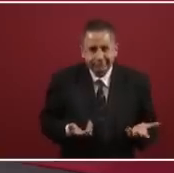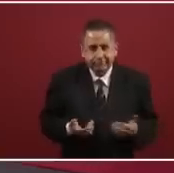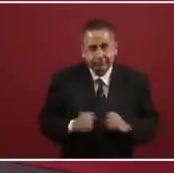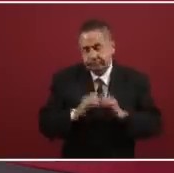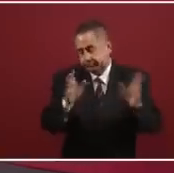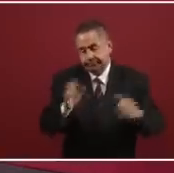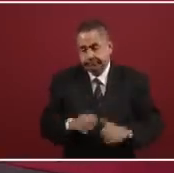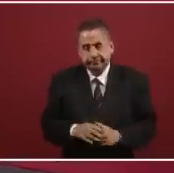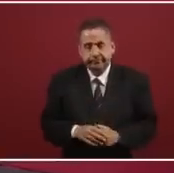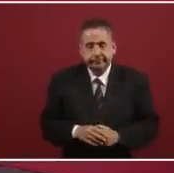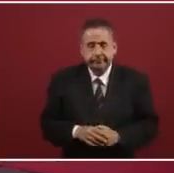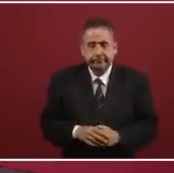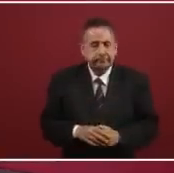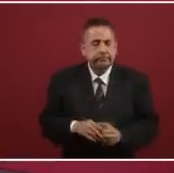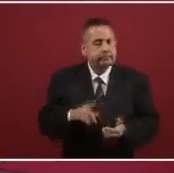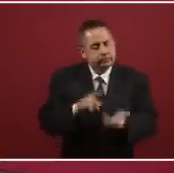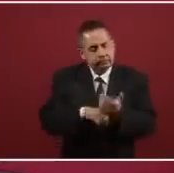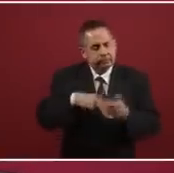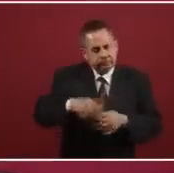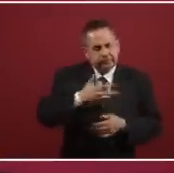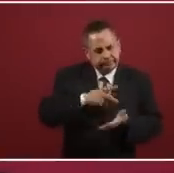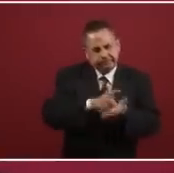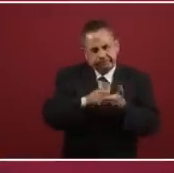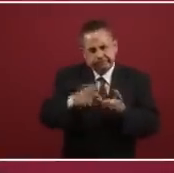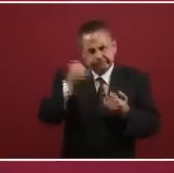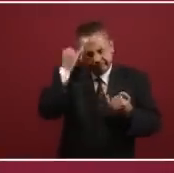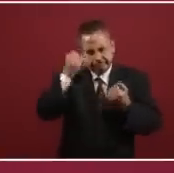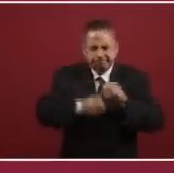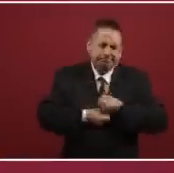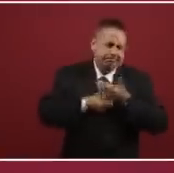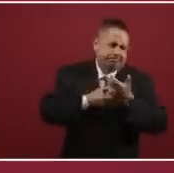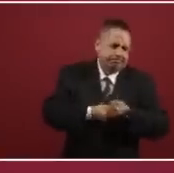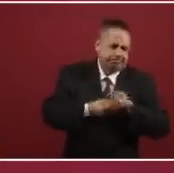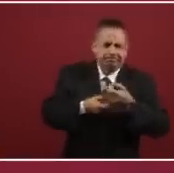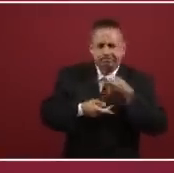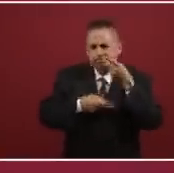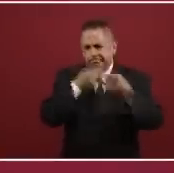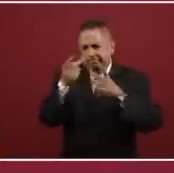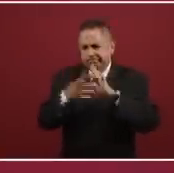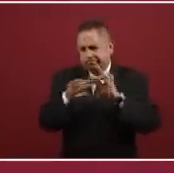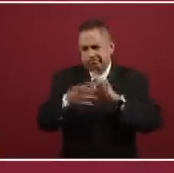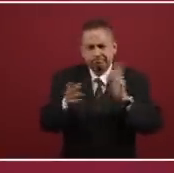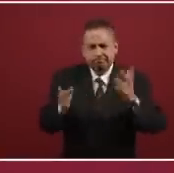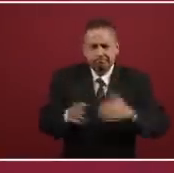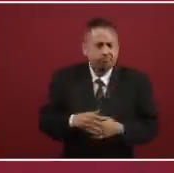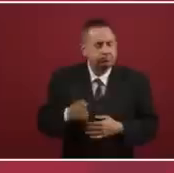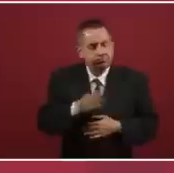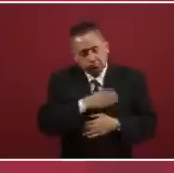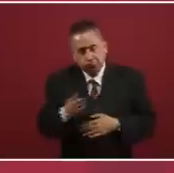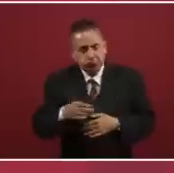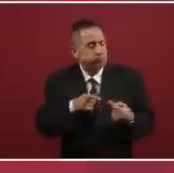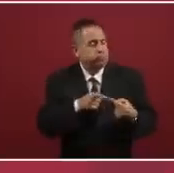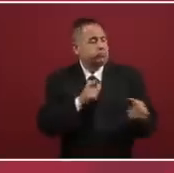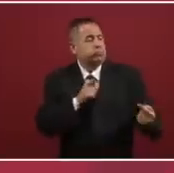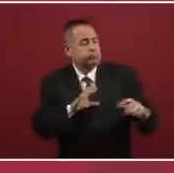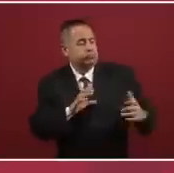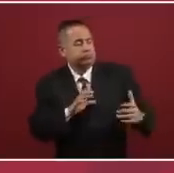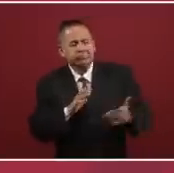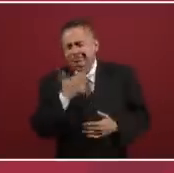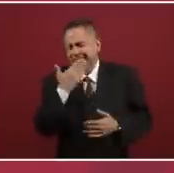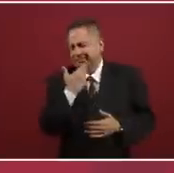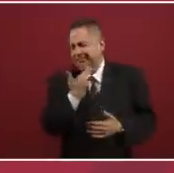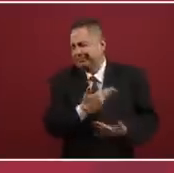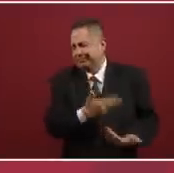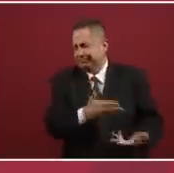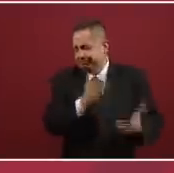Claro, todos tenemos derecho, ¿no?, a expresarnos, a manifestarnos. Qué bueno que hay oposición